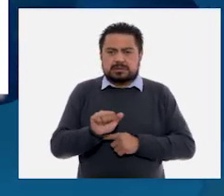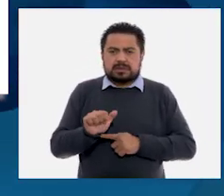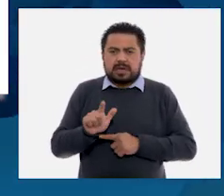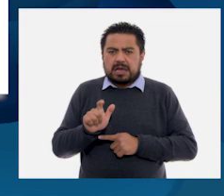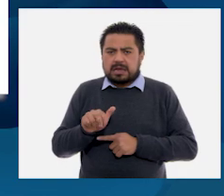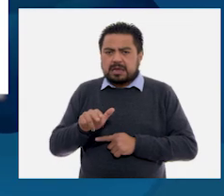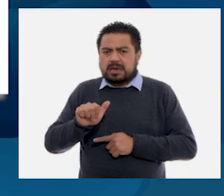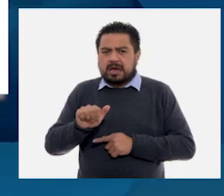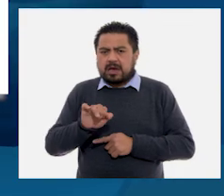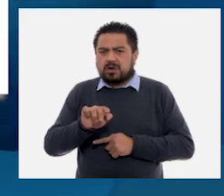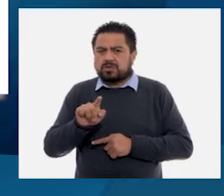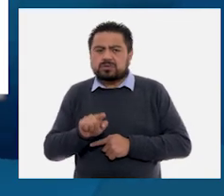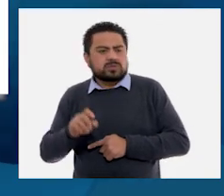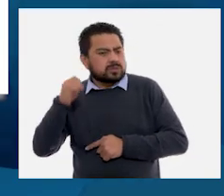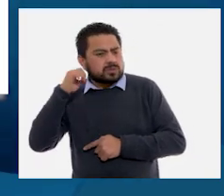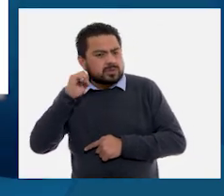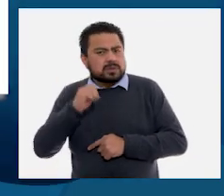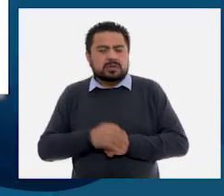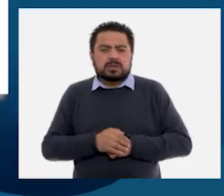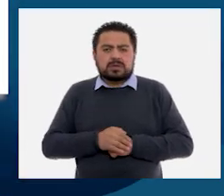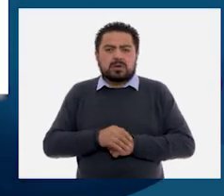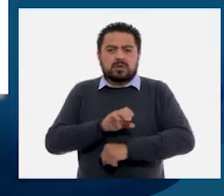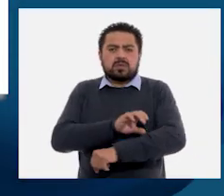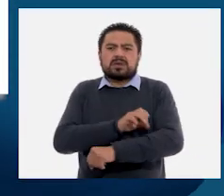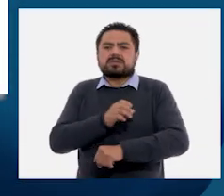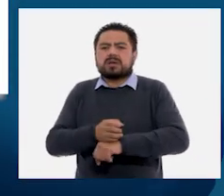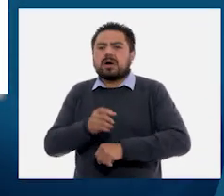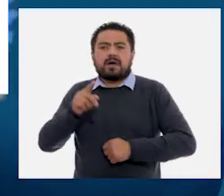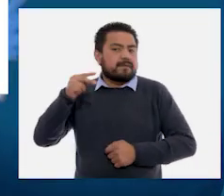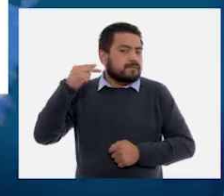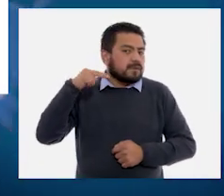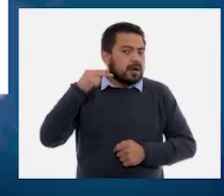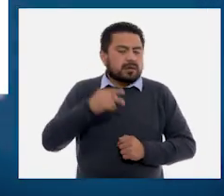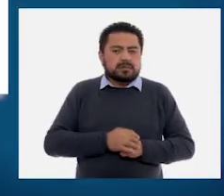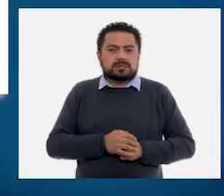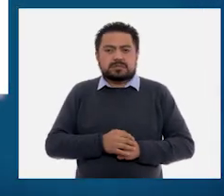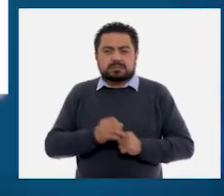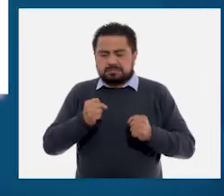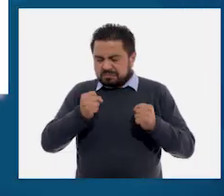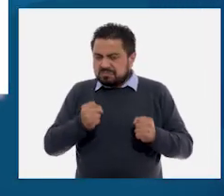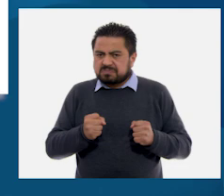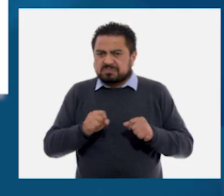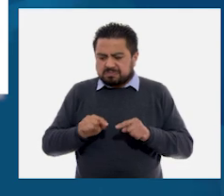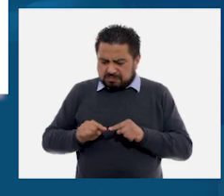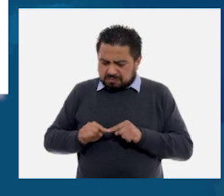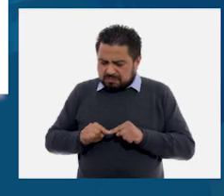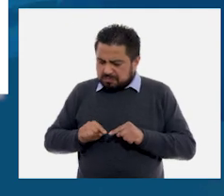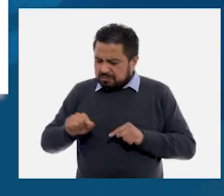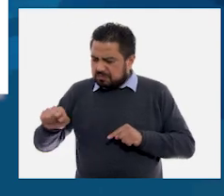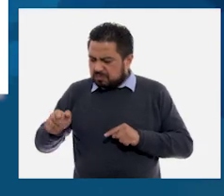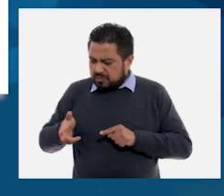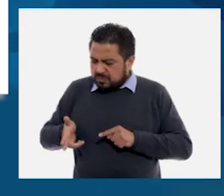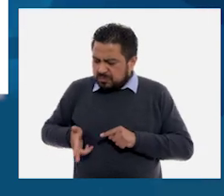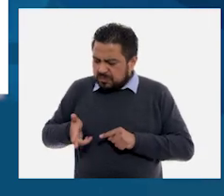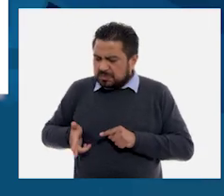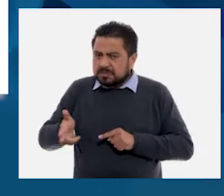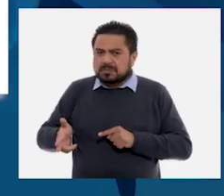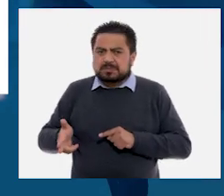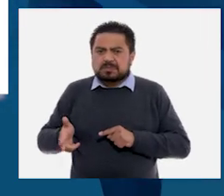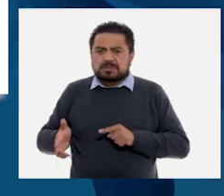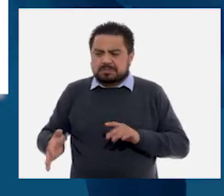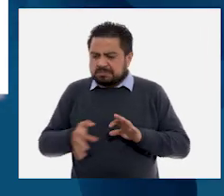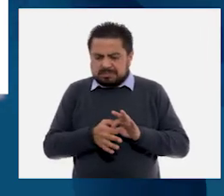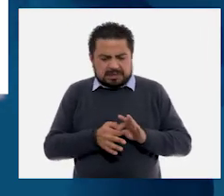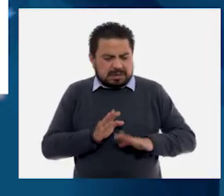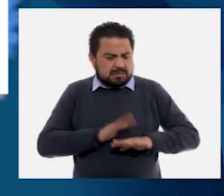en Oaxaca y Coatzacoalcos en Veracruz. Seguramente este tramo del ferrocarril debió convenir